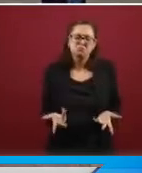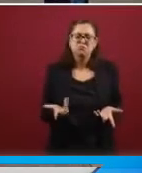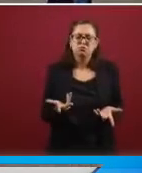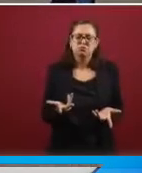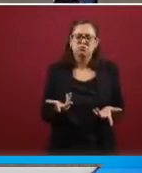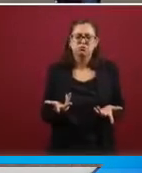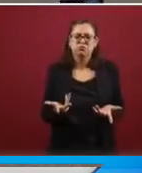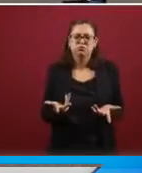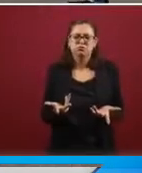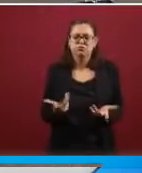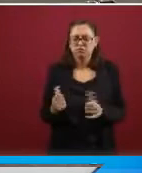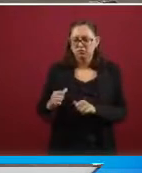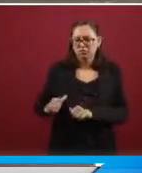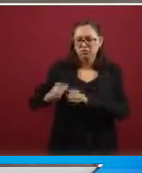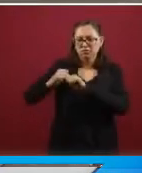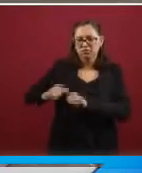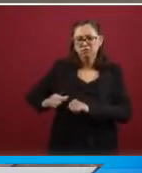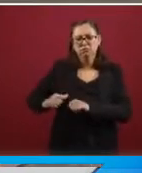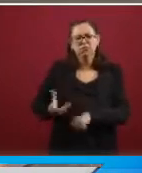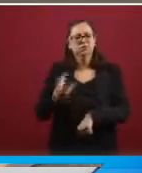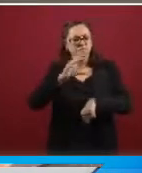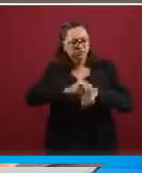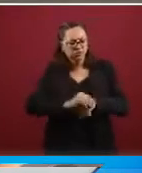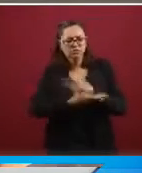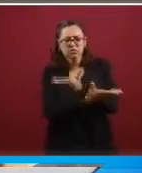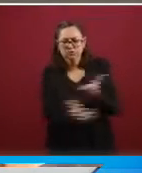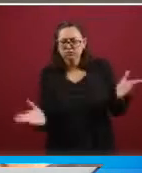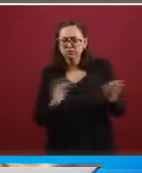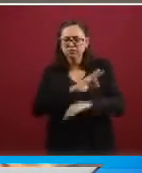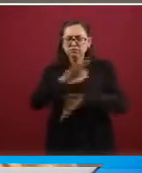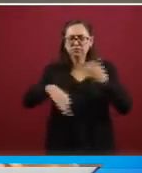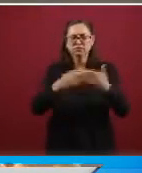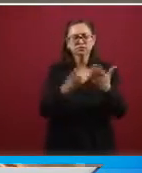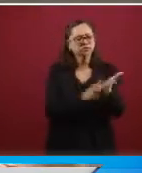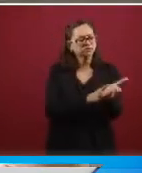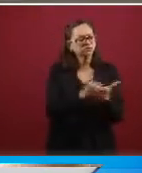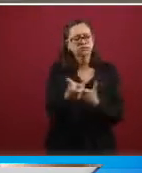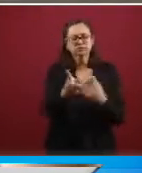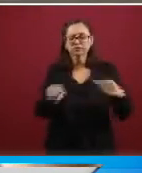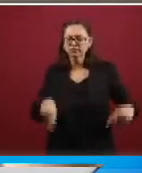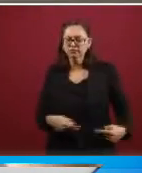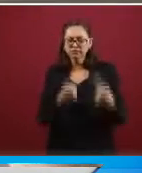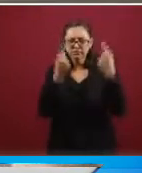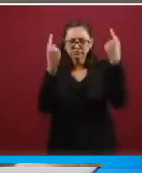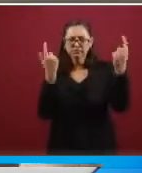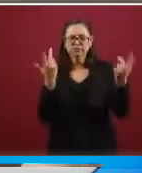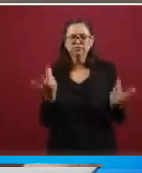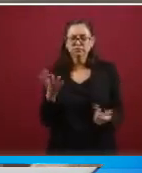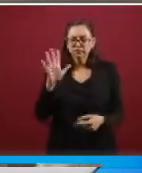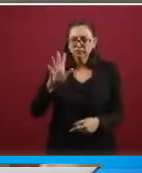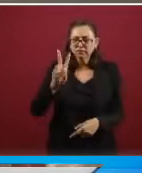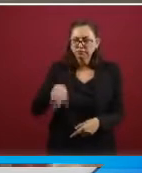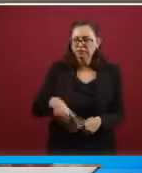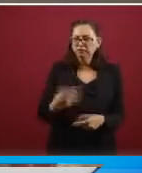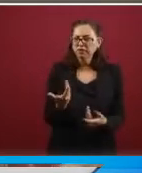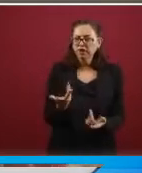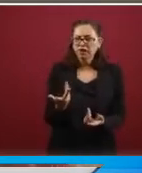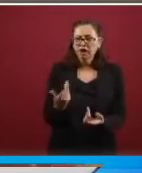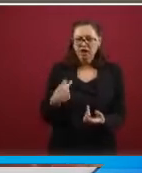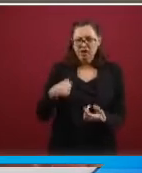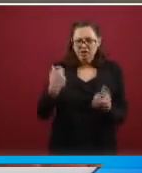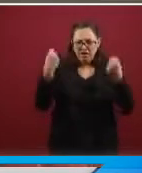trato de adversarios y no de enemigos. Referente a los hackeos ocurridos en las páginas del gobierno de Puebla, no tienen mayor repercusión en